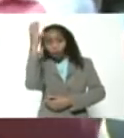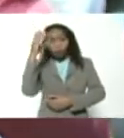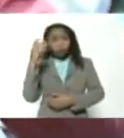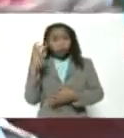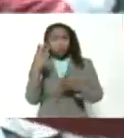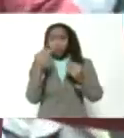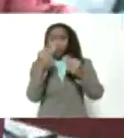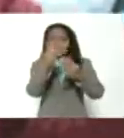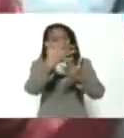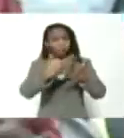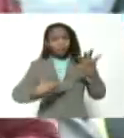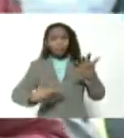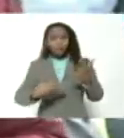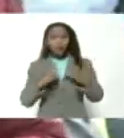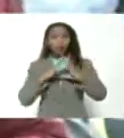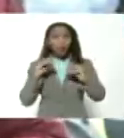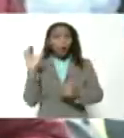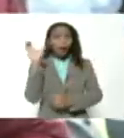se tomó